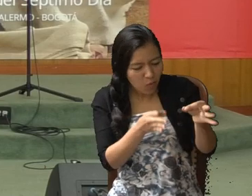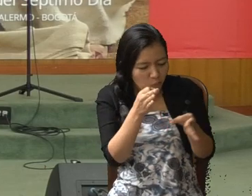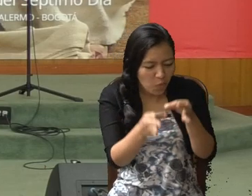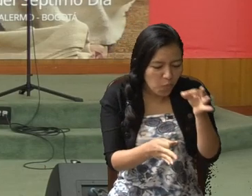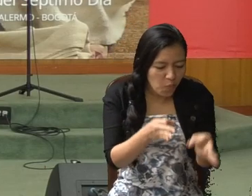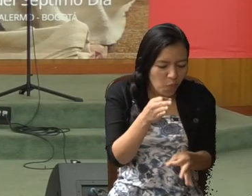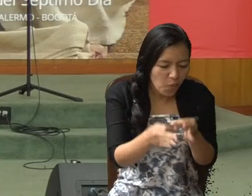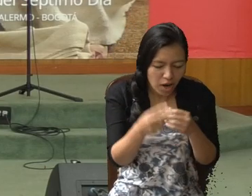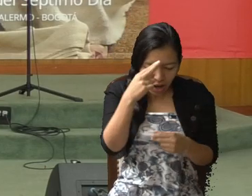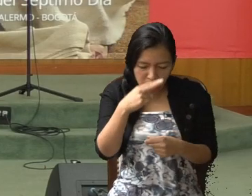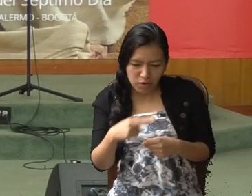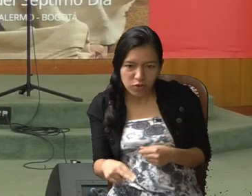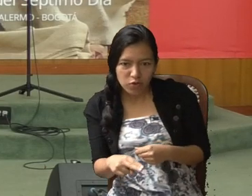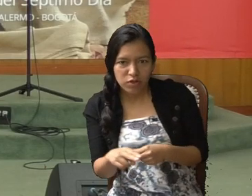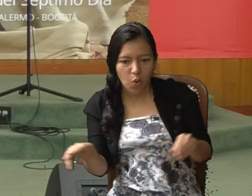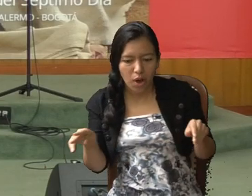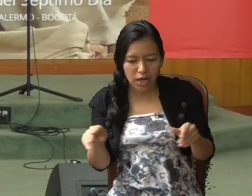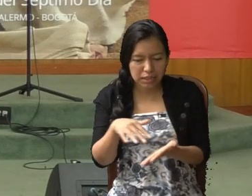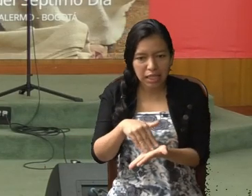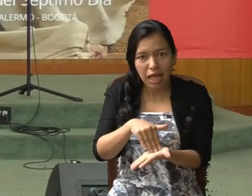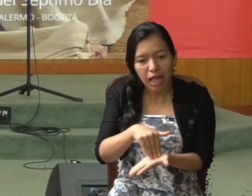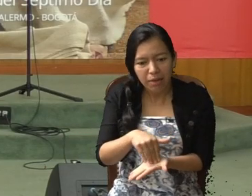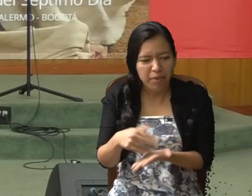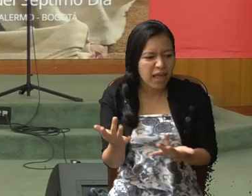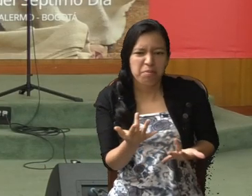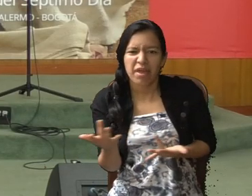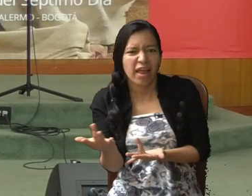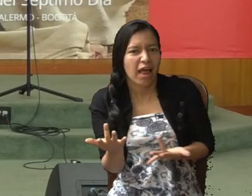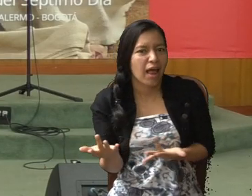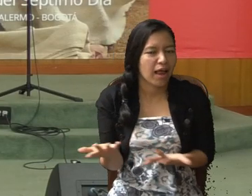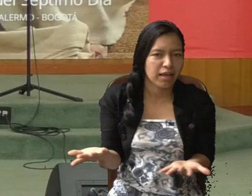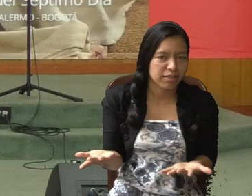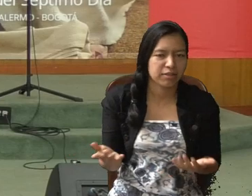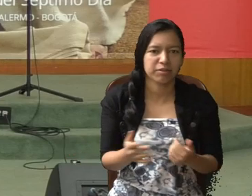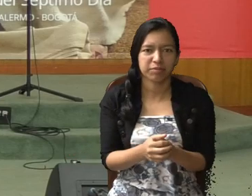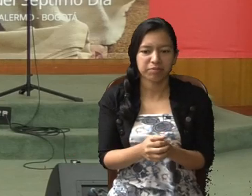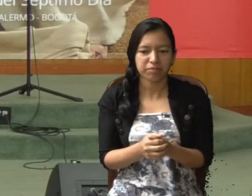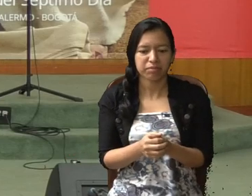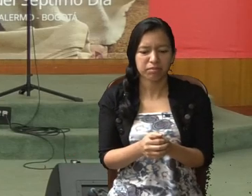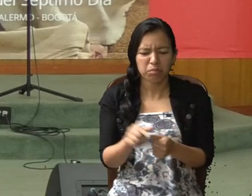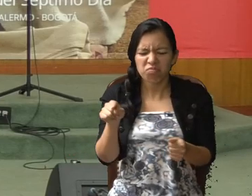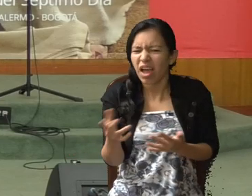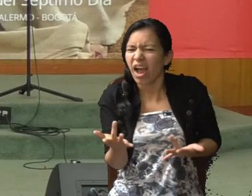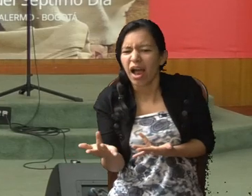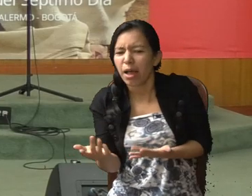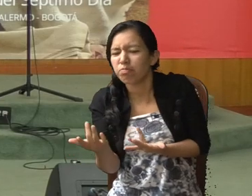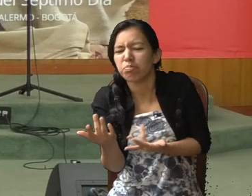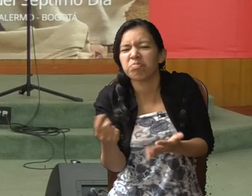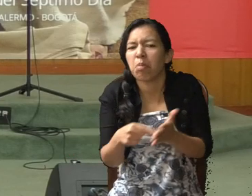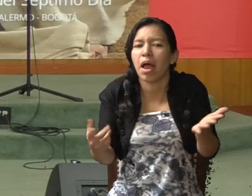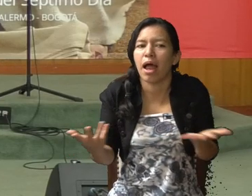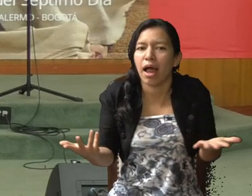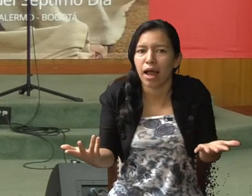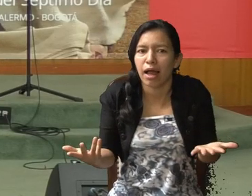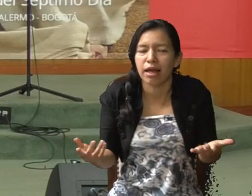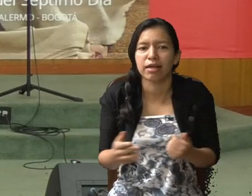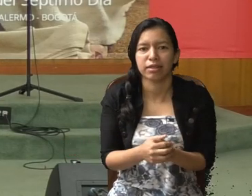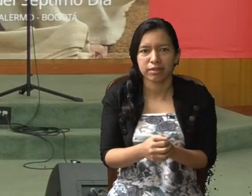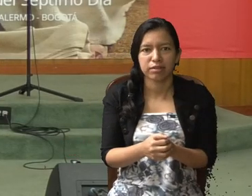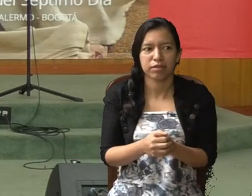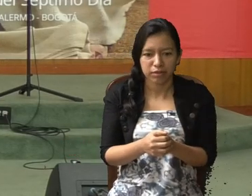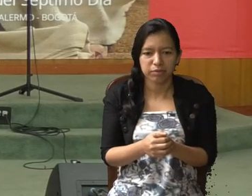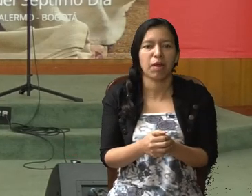predicador, tiembla esperando algo. ¿Y ese algo saben qué es? Ah, muy bien, vamos